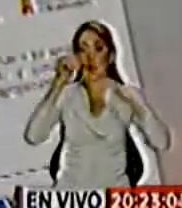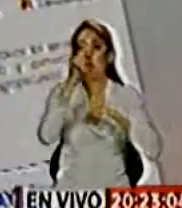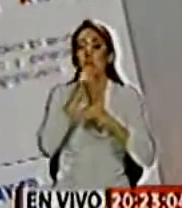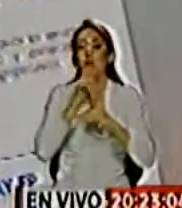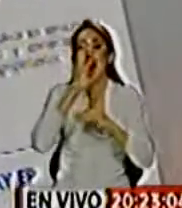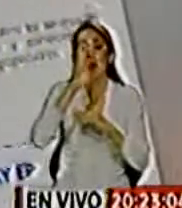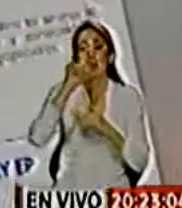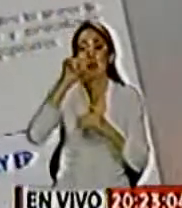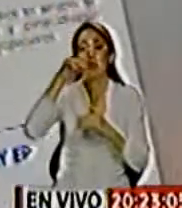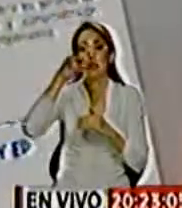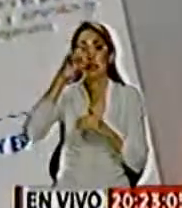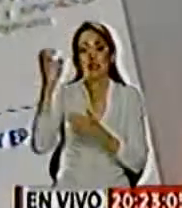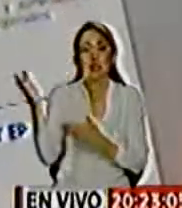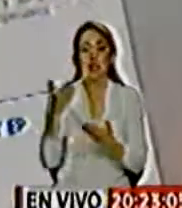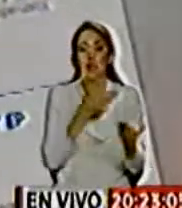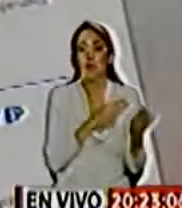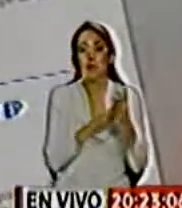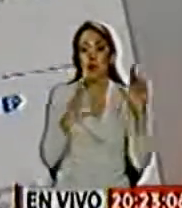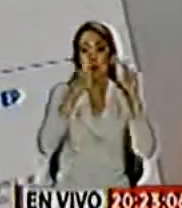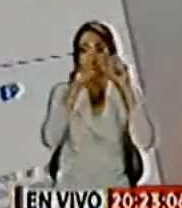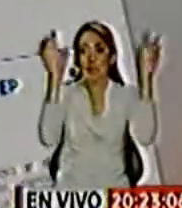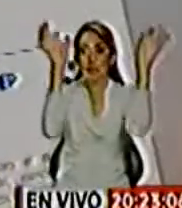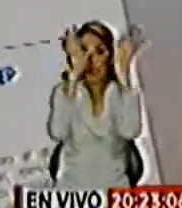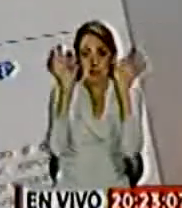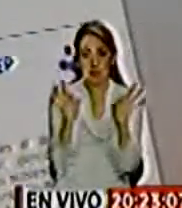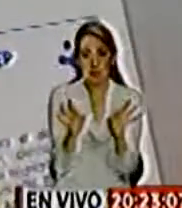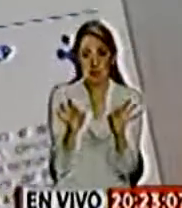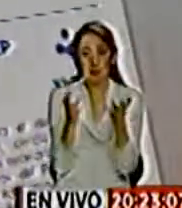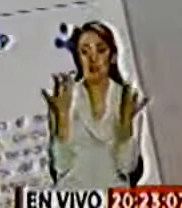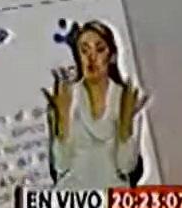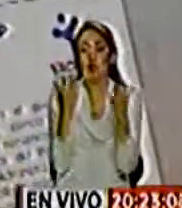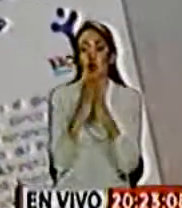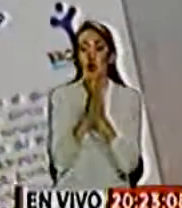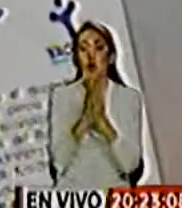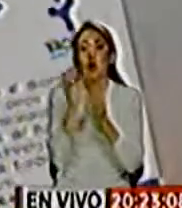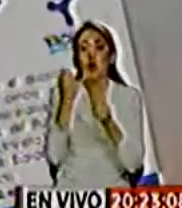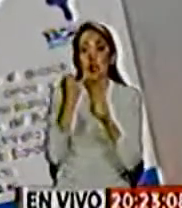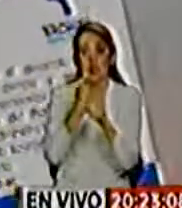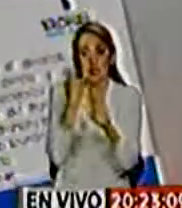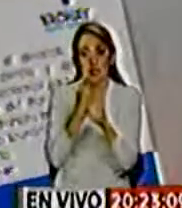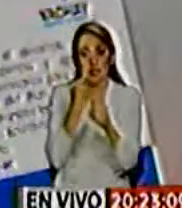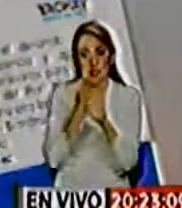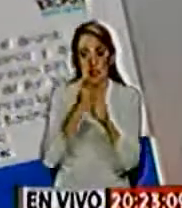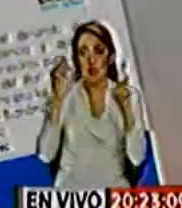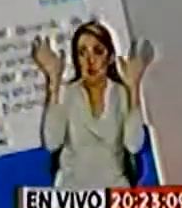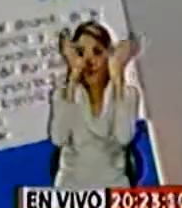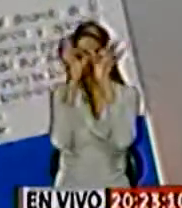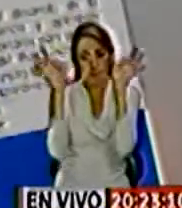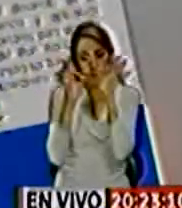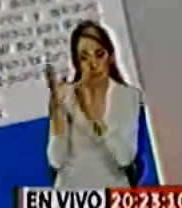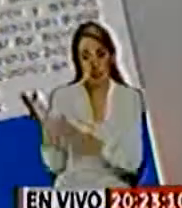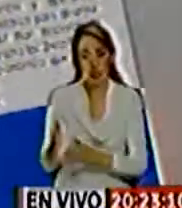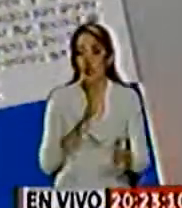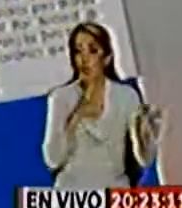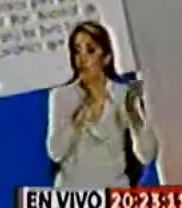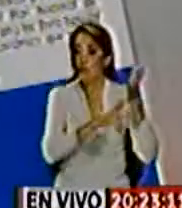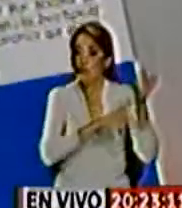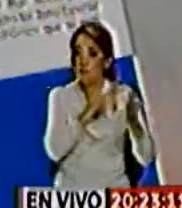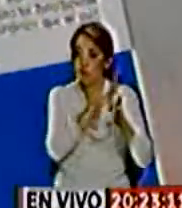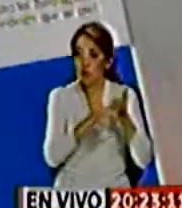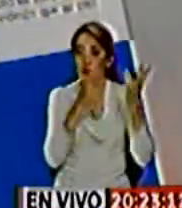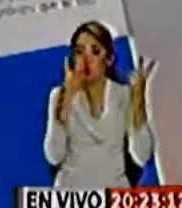TAME, Corporación Eléctrica del Ecuador, Fabrec, Unidad de Almacenamiento, Corporación de Electricidad, Ferrocarriles del